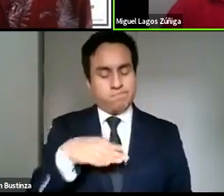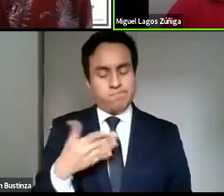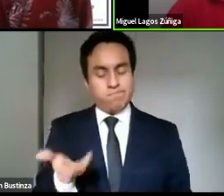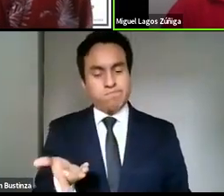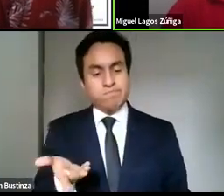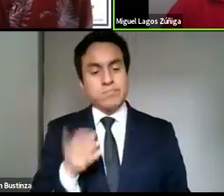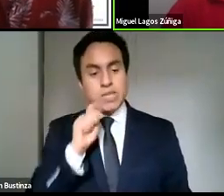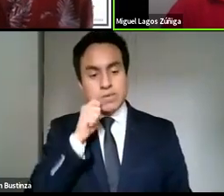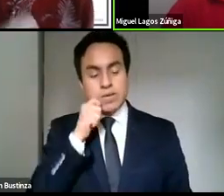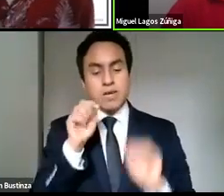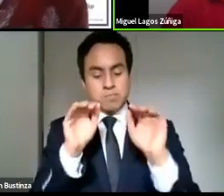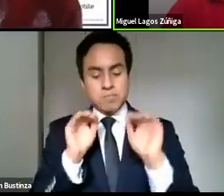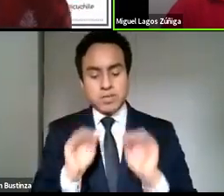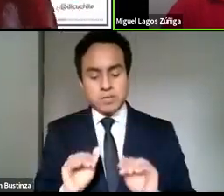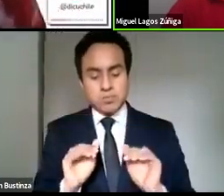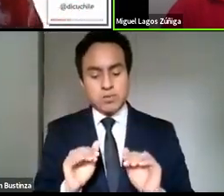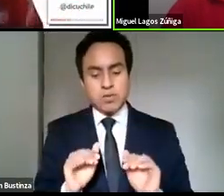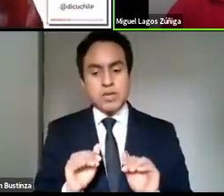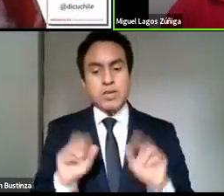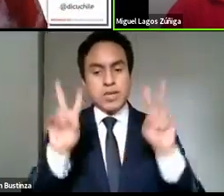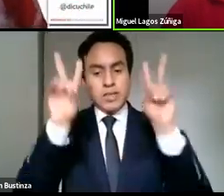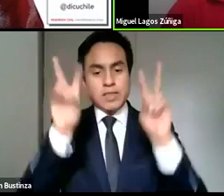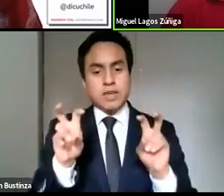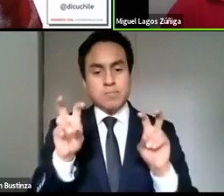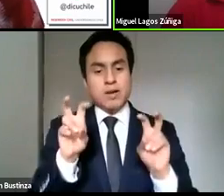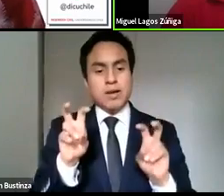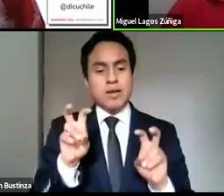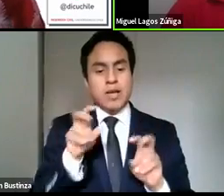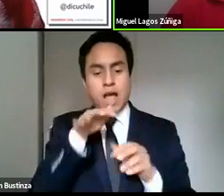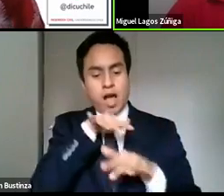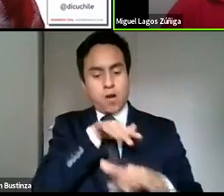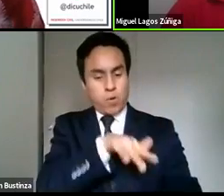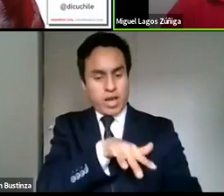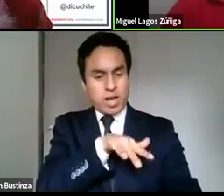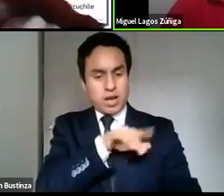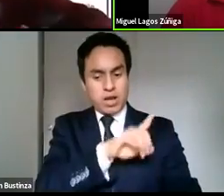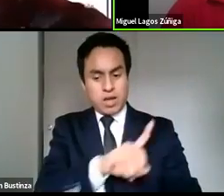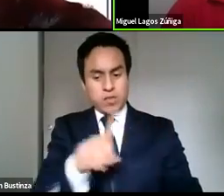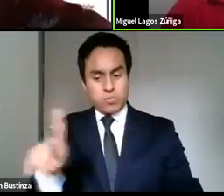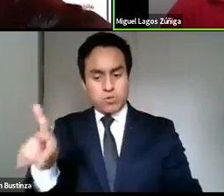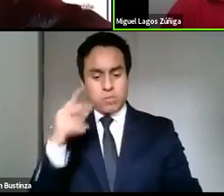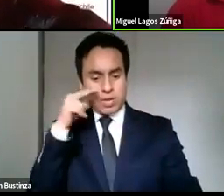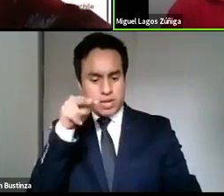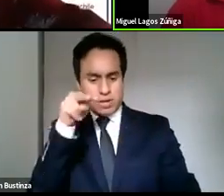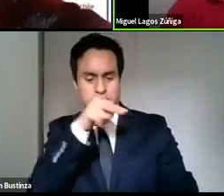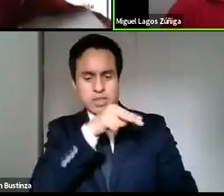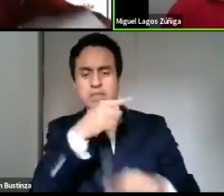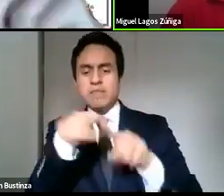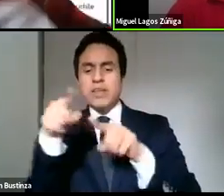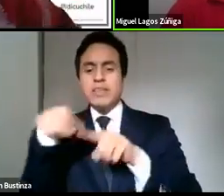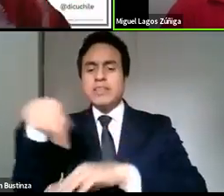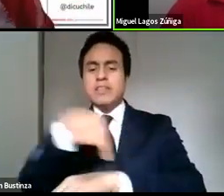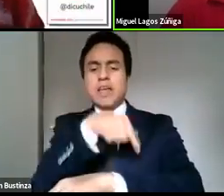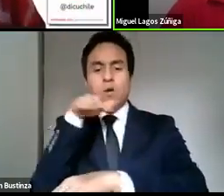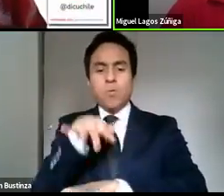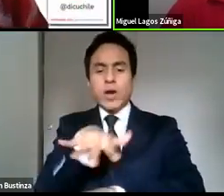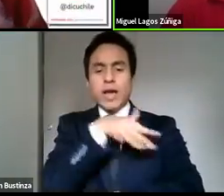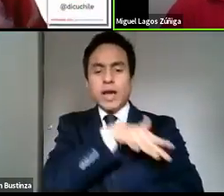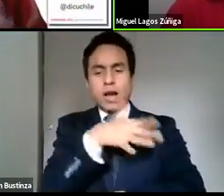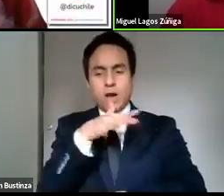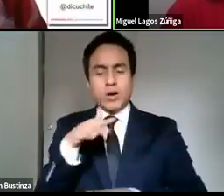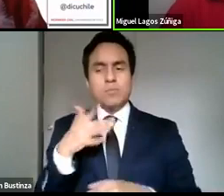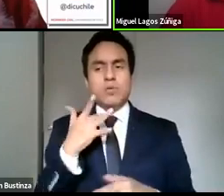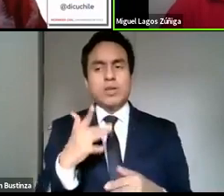Y por lo mismo, el tema es que para cada cuenca básicamente hay que mirarla en detalle. Porque nosotros en el balance hídrico de